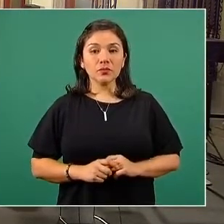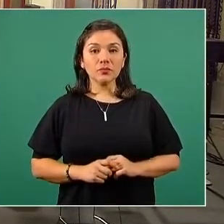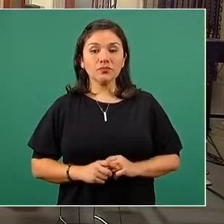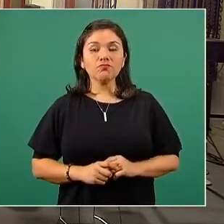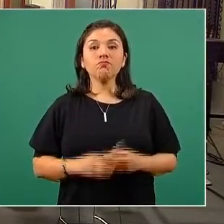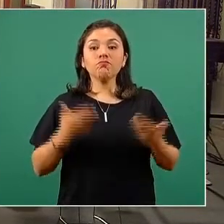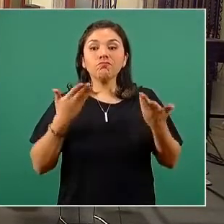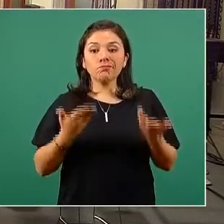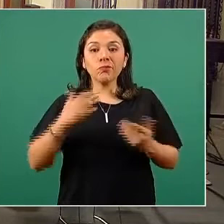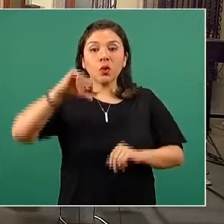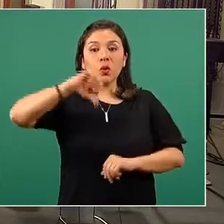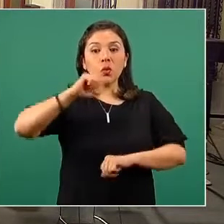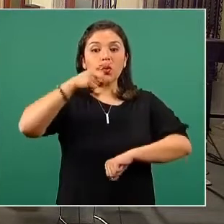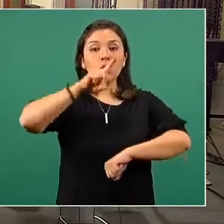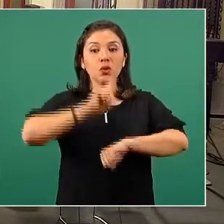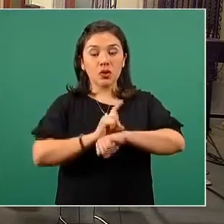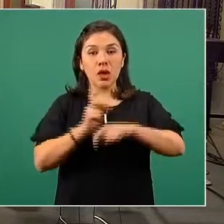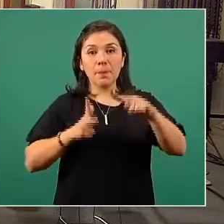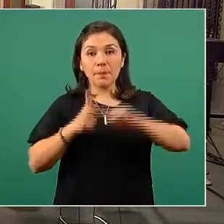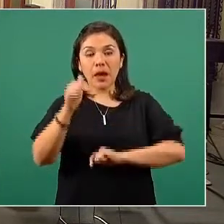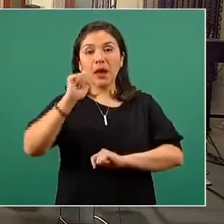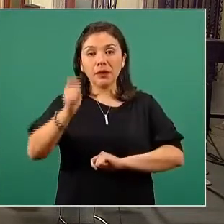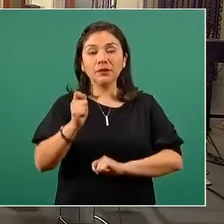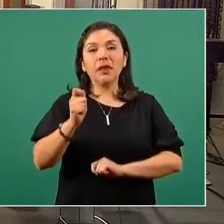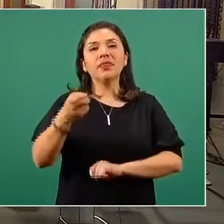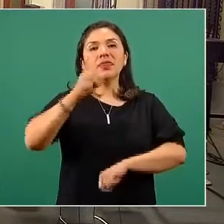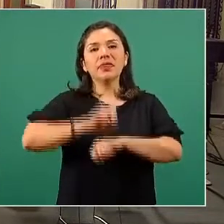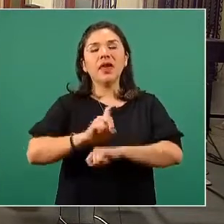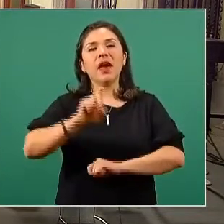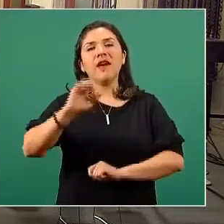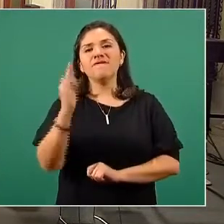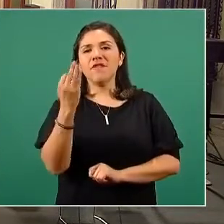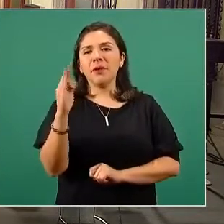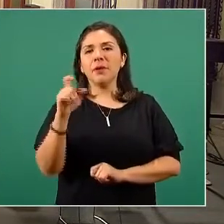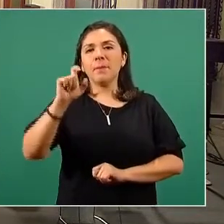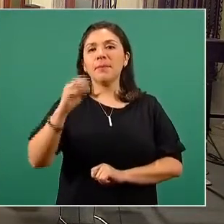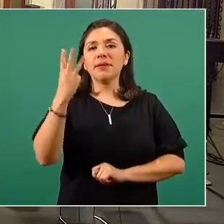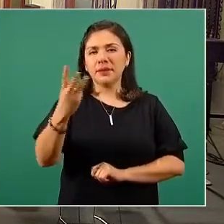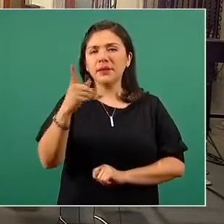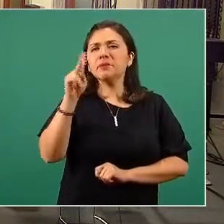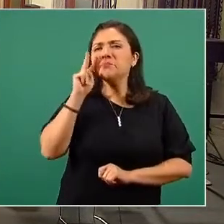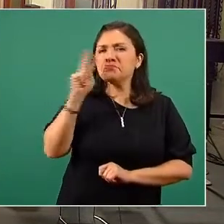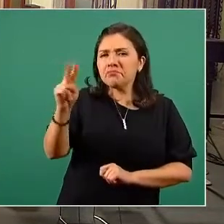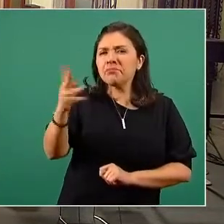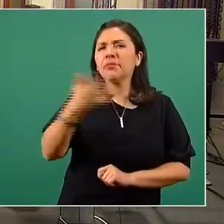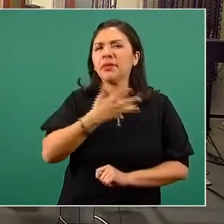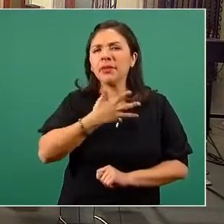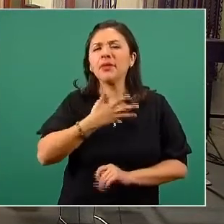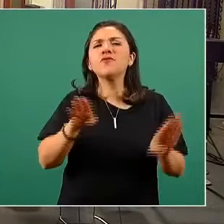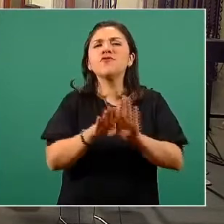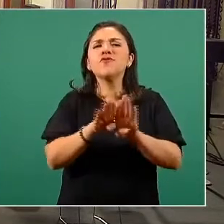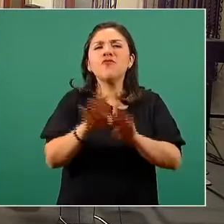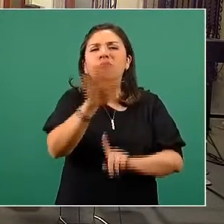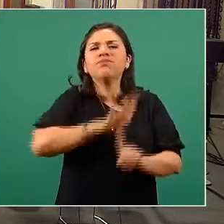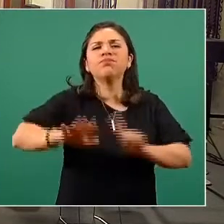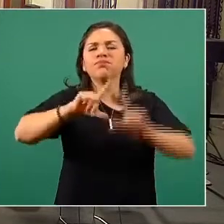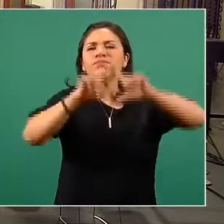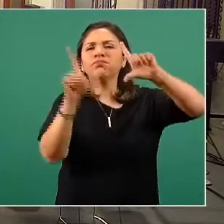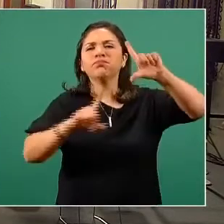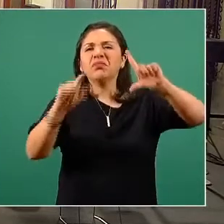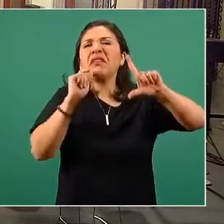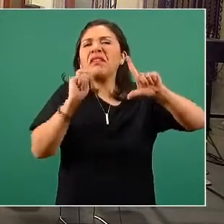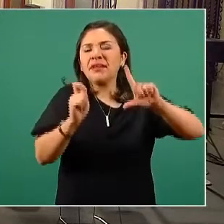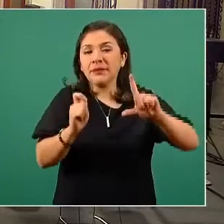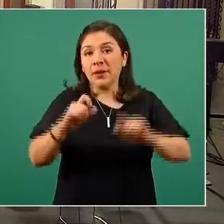Pues bien, al corte del día de hoy, siendo 23 de febrero, podemos identificar el escenario nacional,